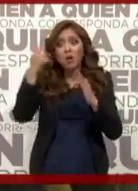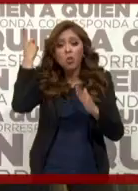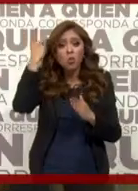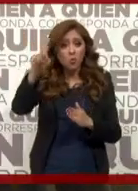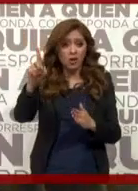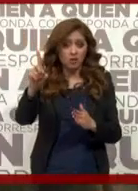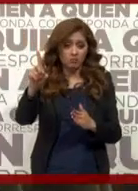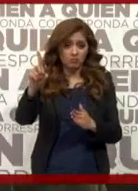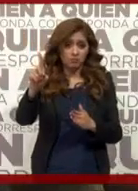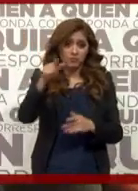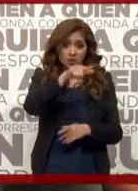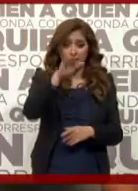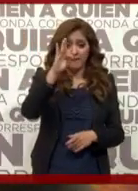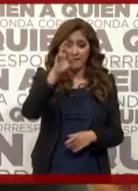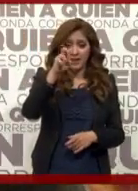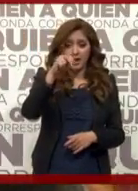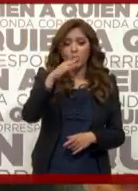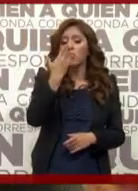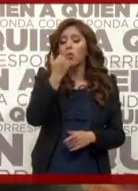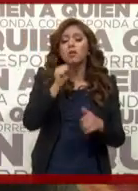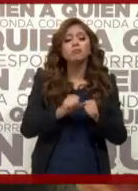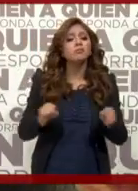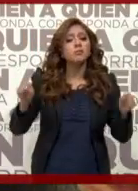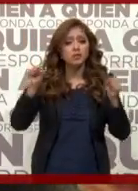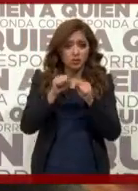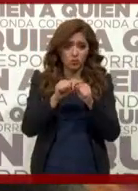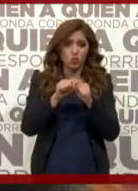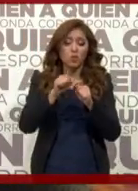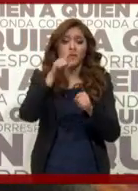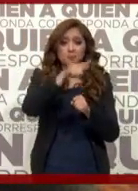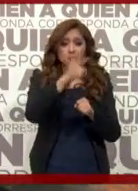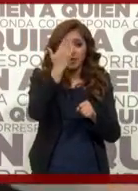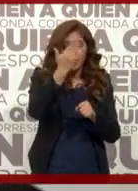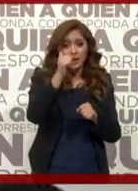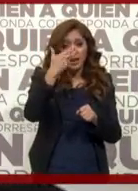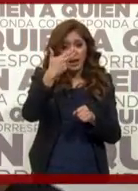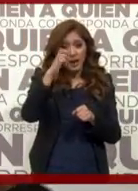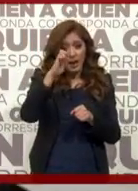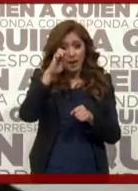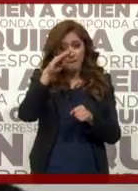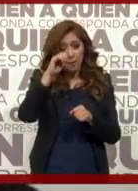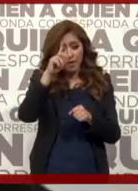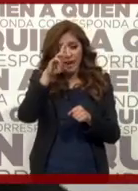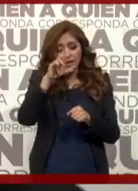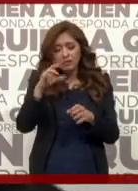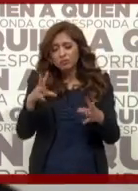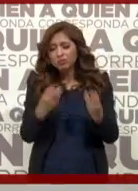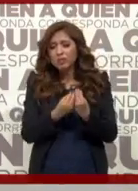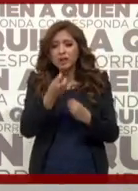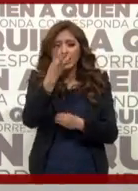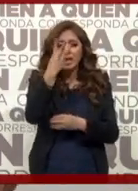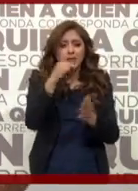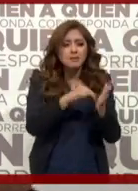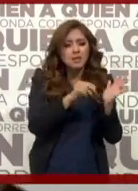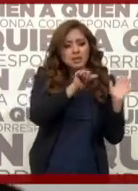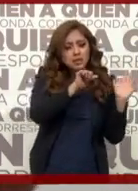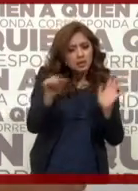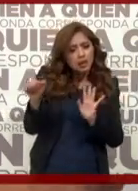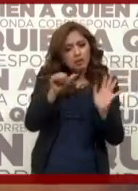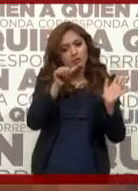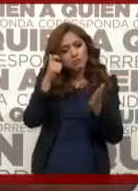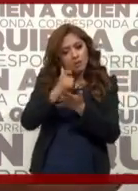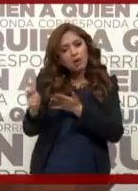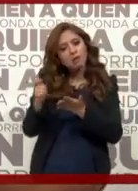mencionar, Fernando no cuenta con seguridad social. Es por eso que cada hemodiálisis le sale alrededor de 3,600 cada